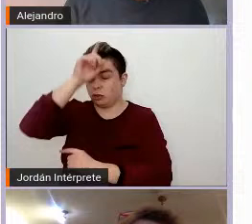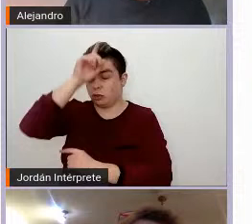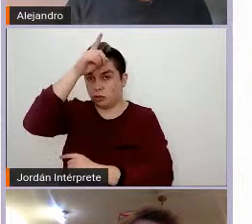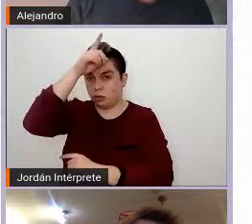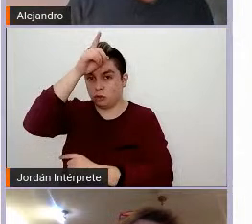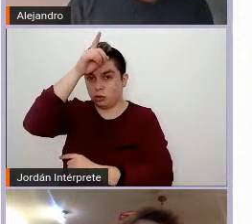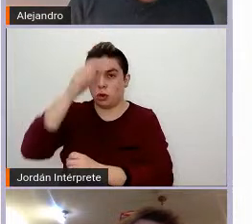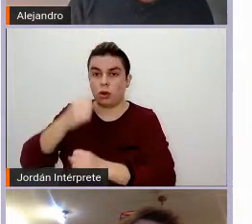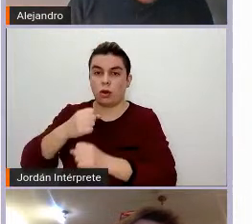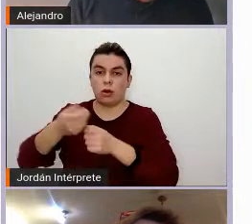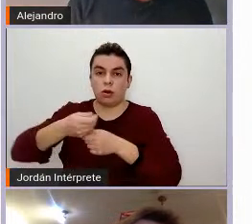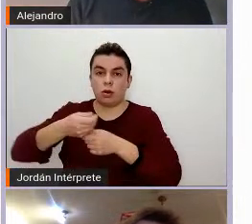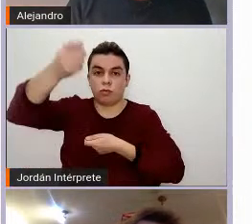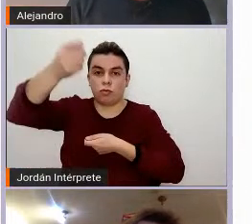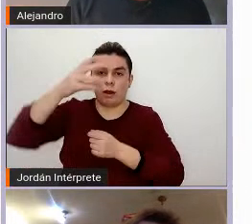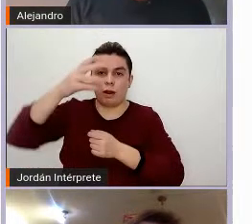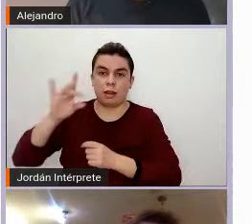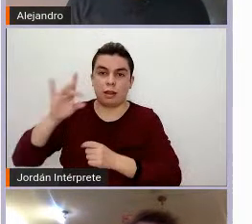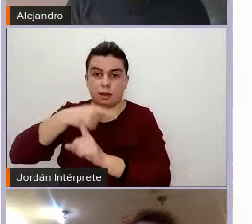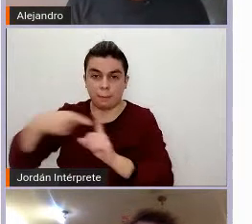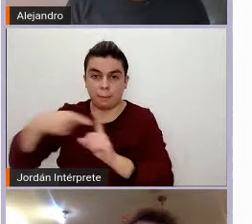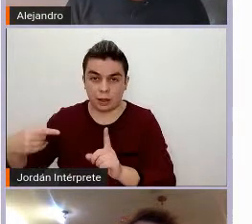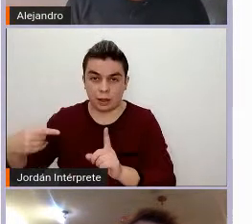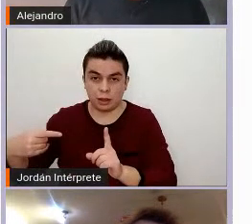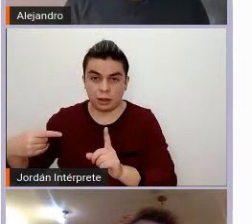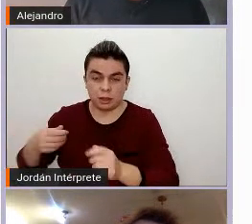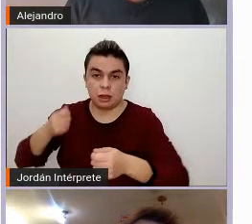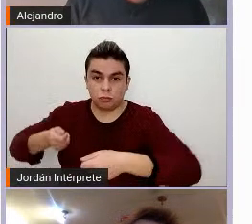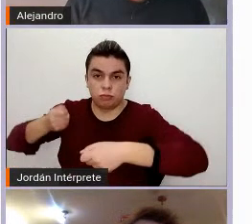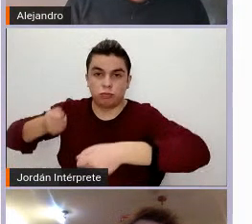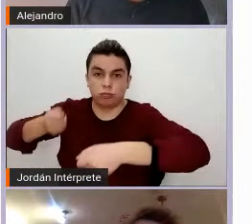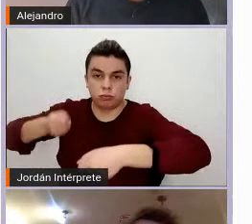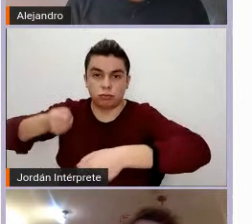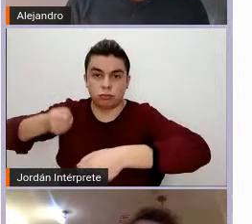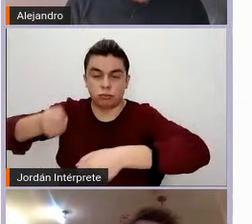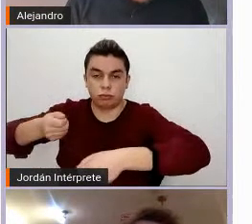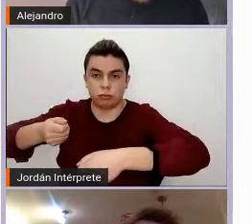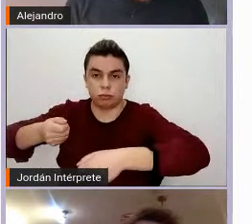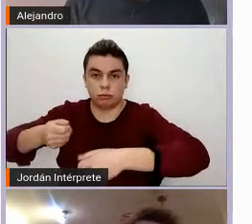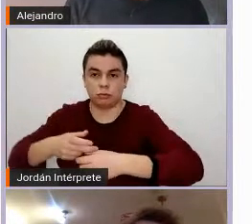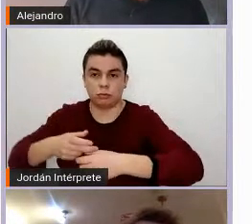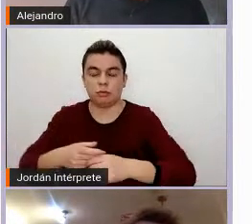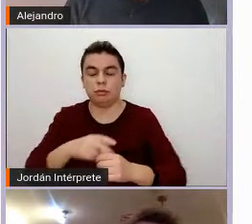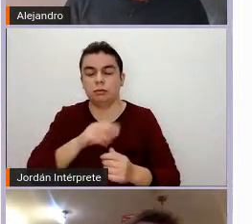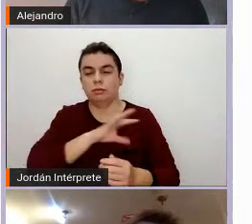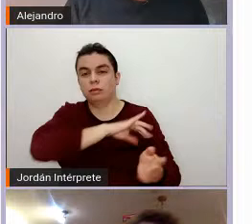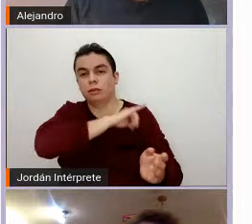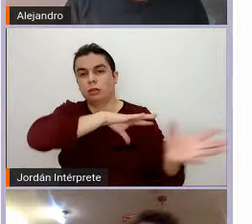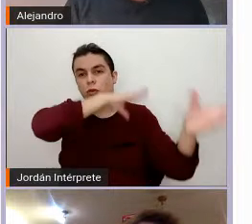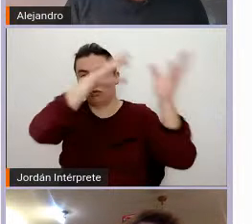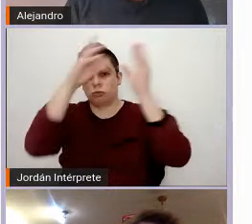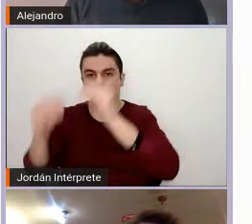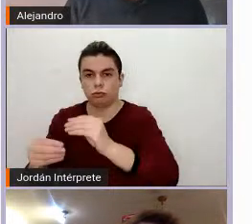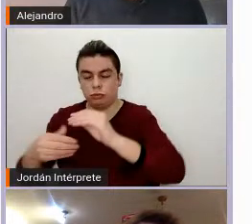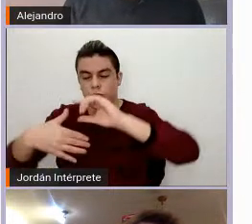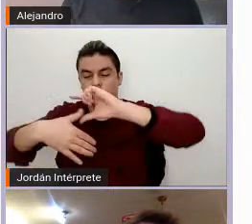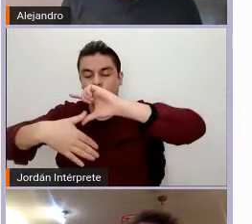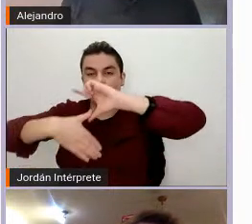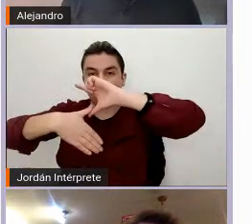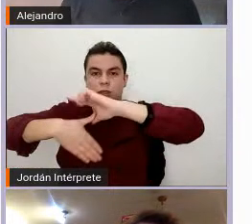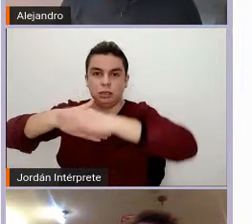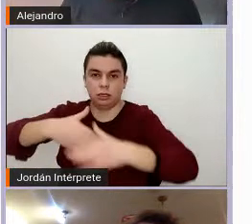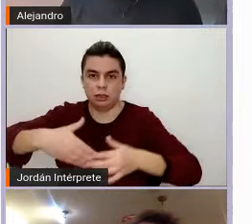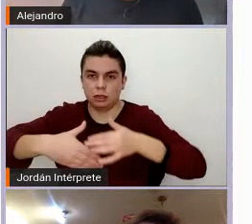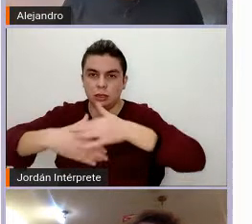De hecho, la palabra música, que deriva del griego musiké, significa el arte de las musas y era utilizado en la antigüedad clásica